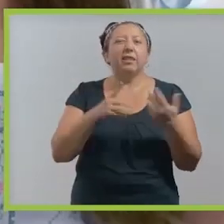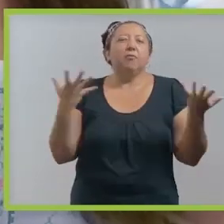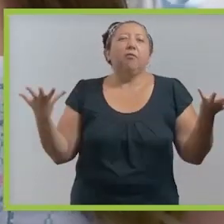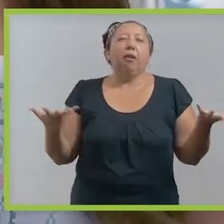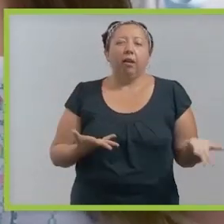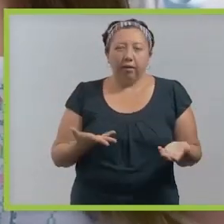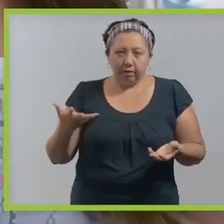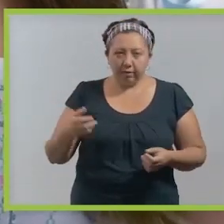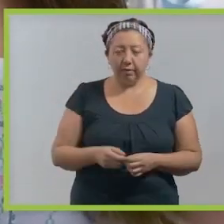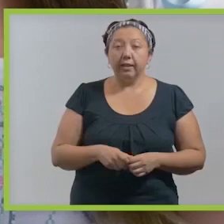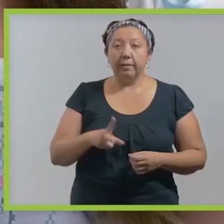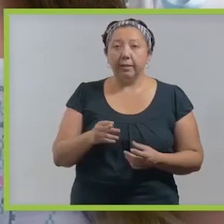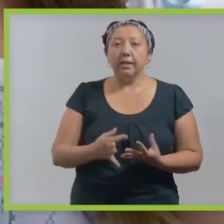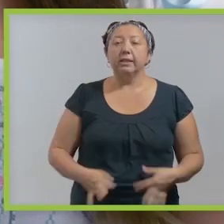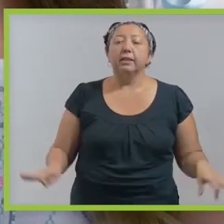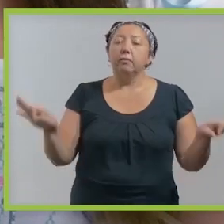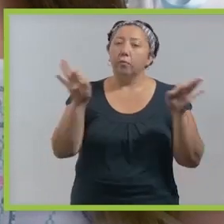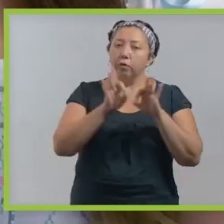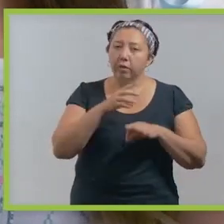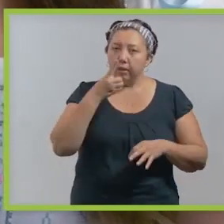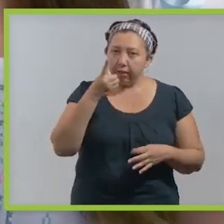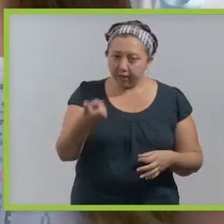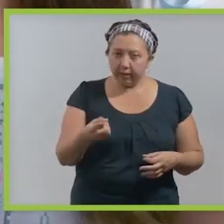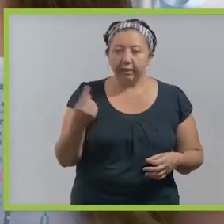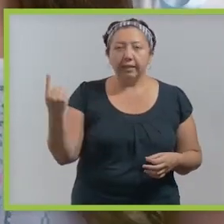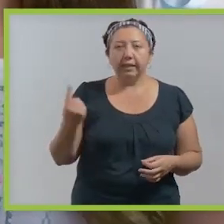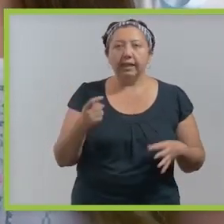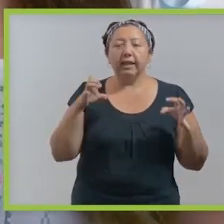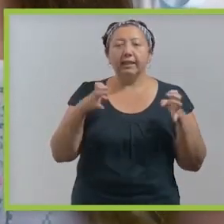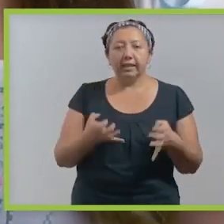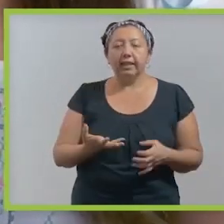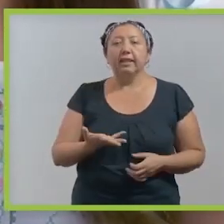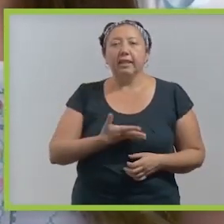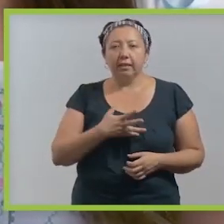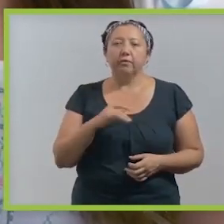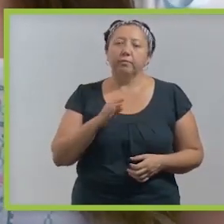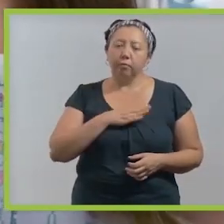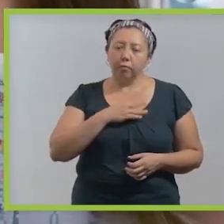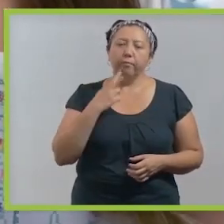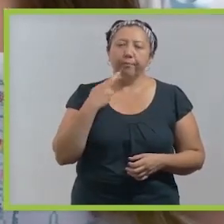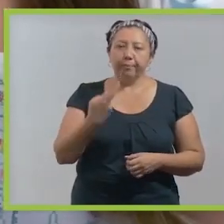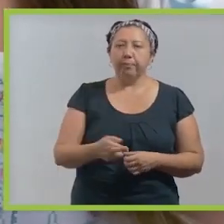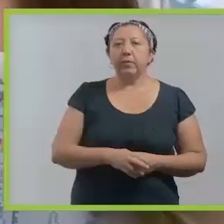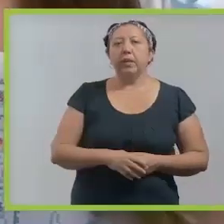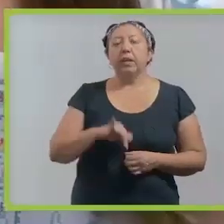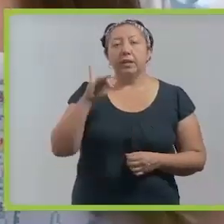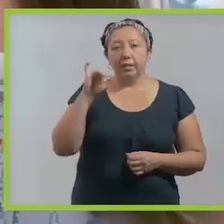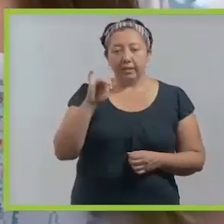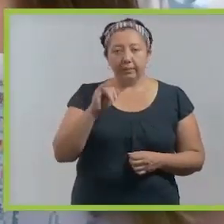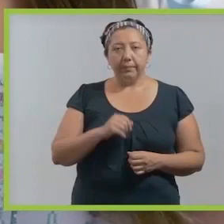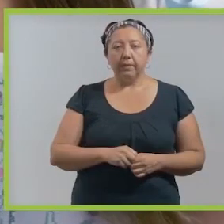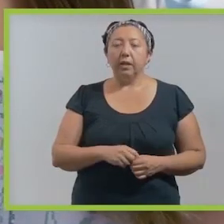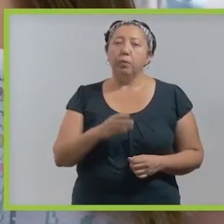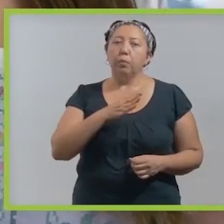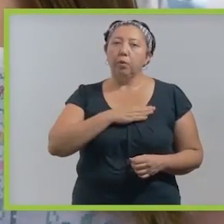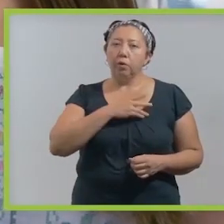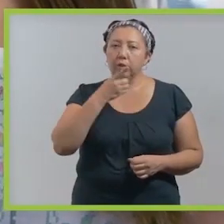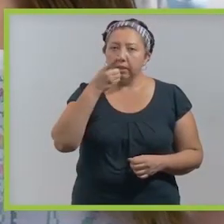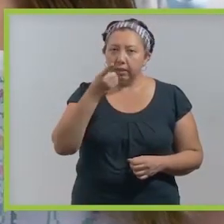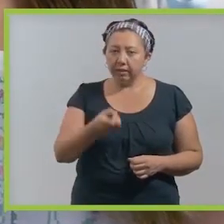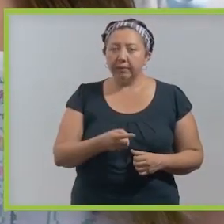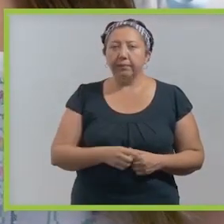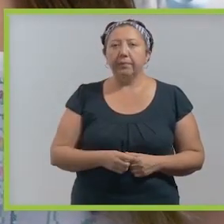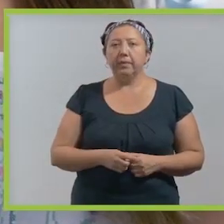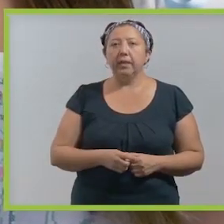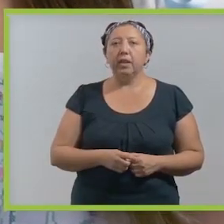lo hace. También es importante mencionar que evidentemente están teniendo efectos. Sí, por supuesto, Lidia. Mira, qué bueno que